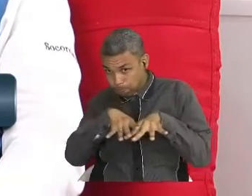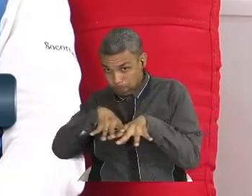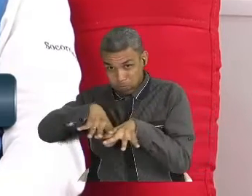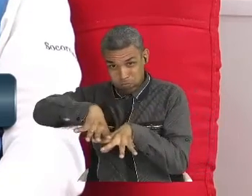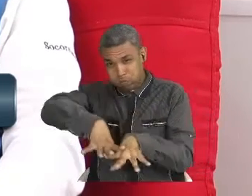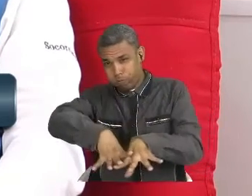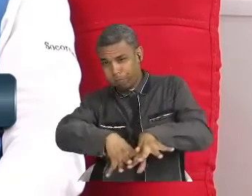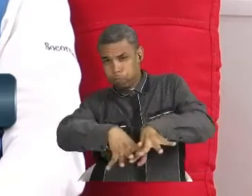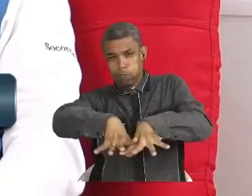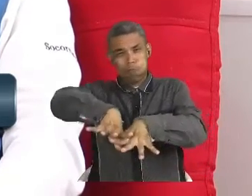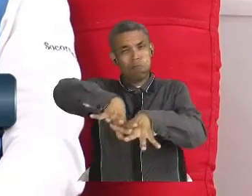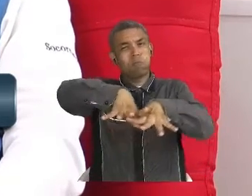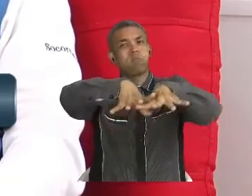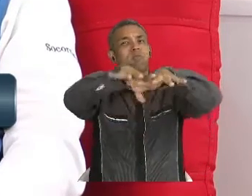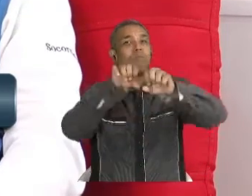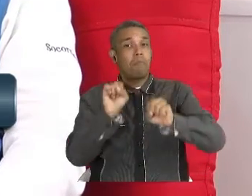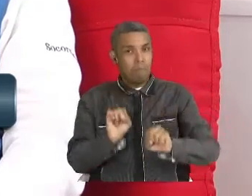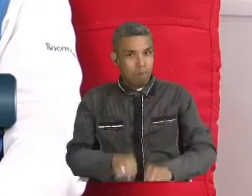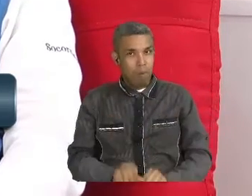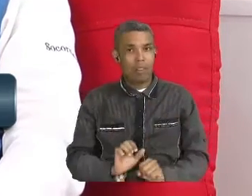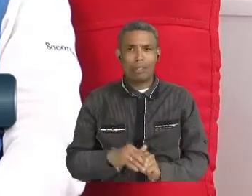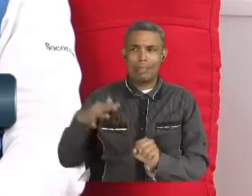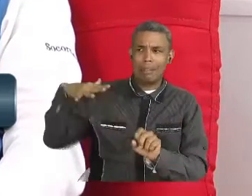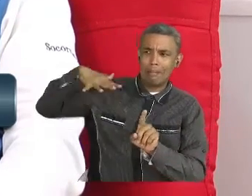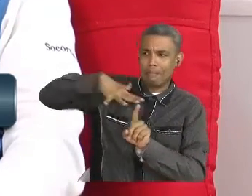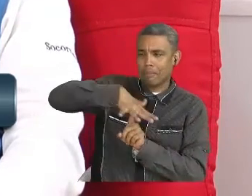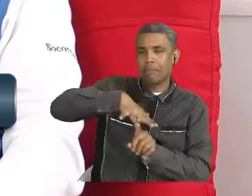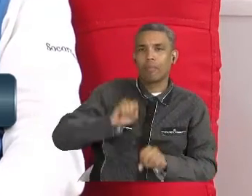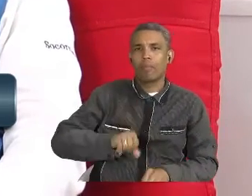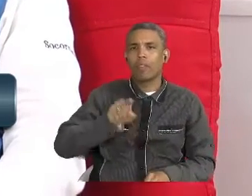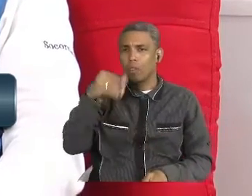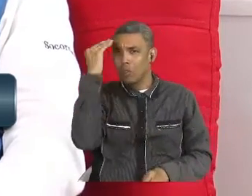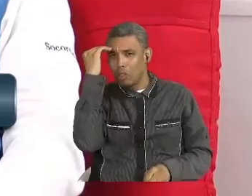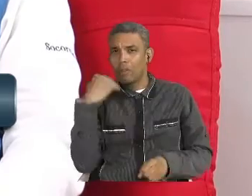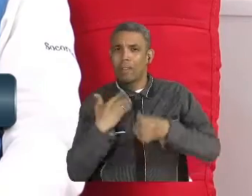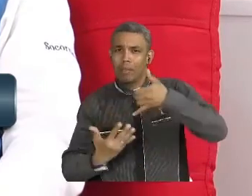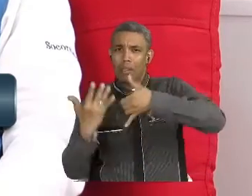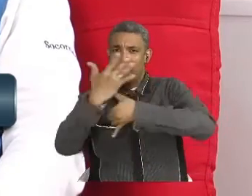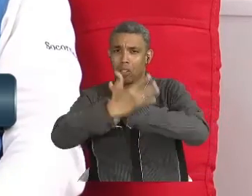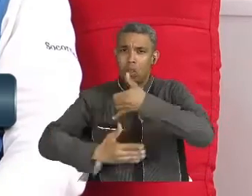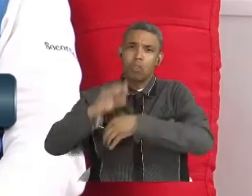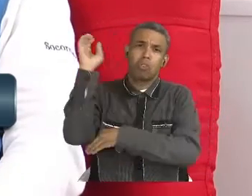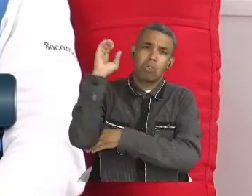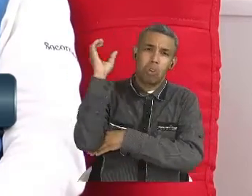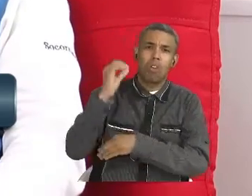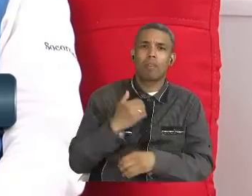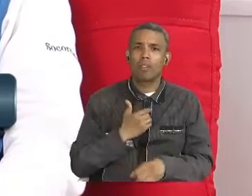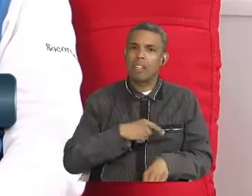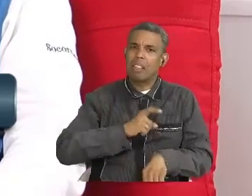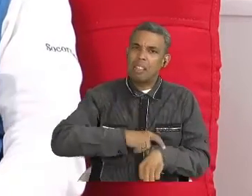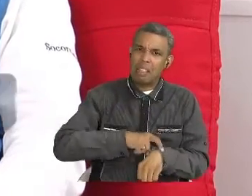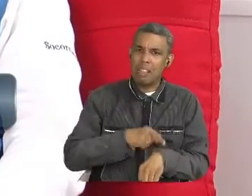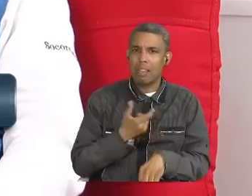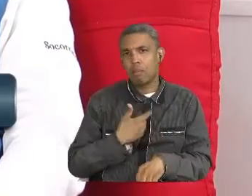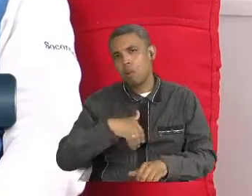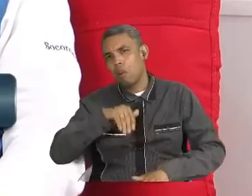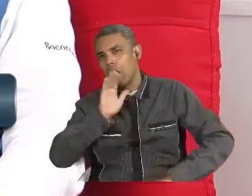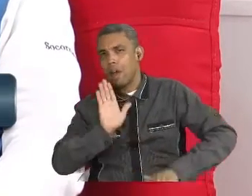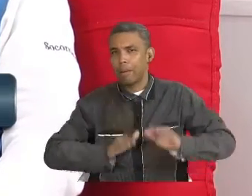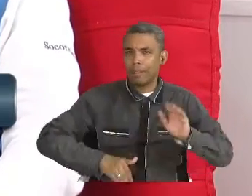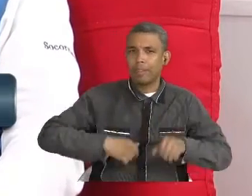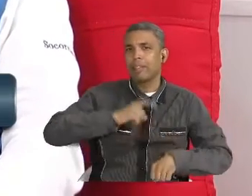de que en el país existen 2 momentos de lluvias, que eso sí. También es importante, que ya las comunidades la saben, tanto urbano como